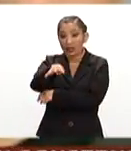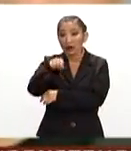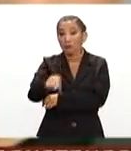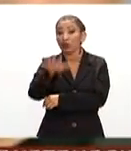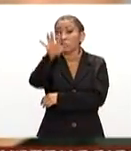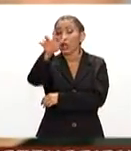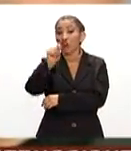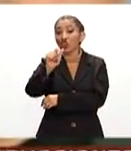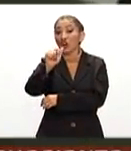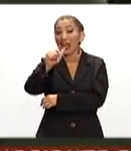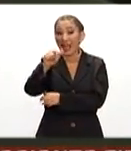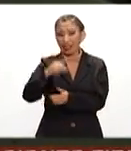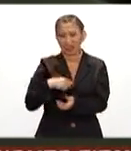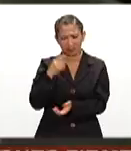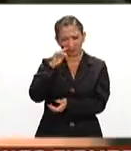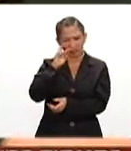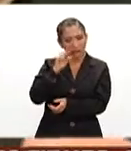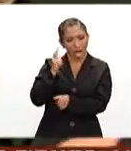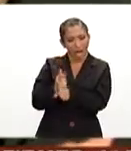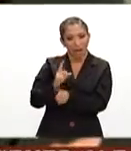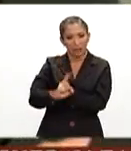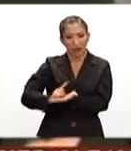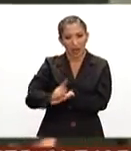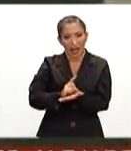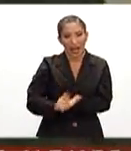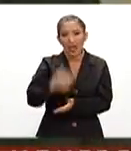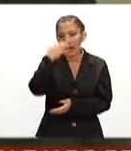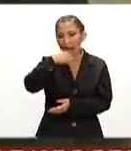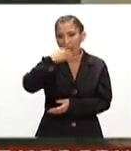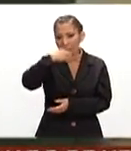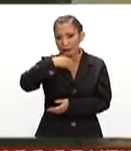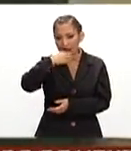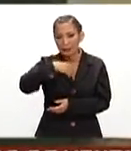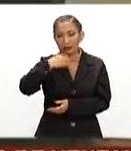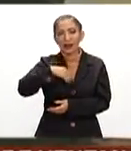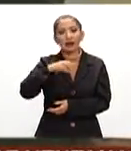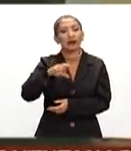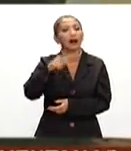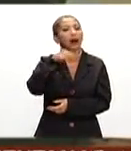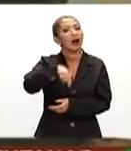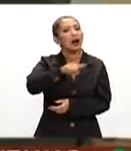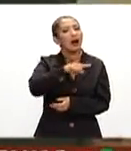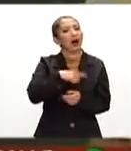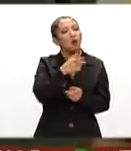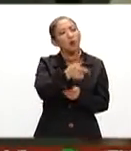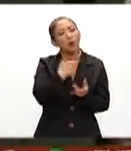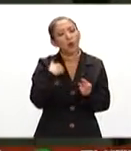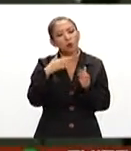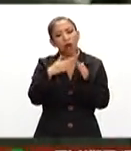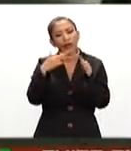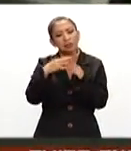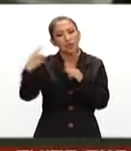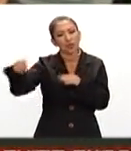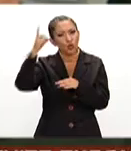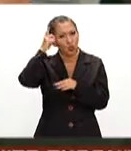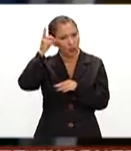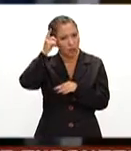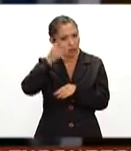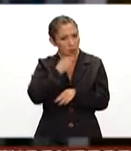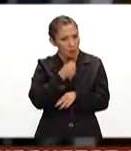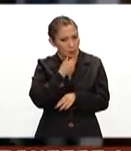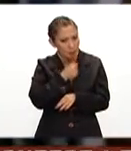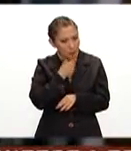19.5 toneladas de esta sustancia en el puerto de Lázaro Cárdenas, Michoacán, la cual se vinculaba a una residencia propiedad de esta